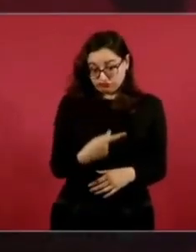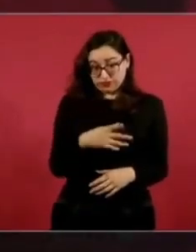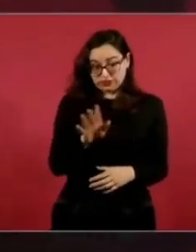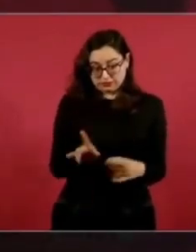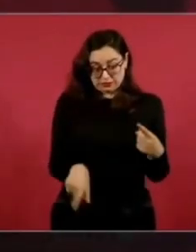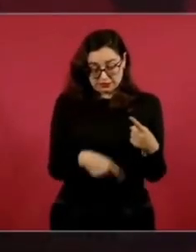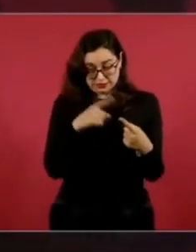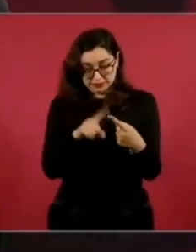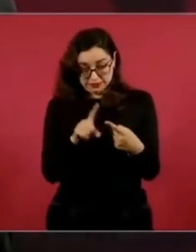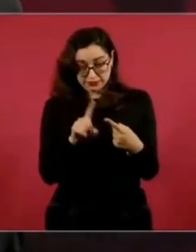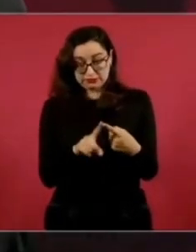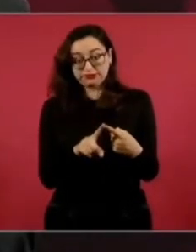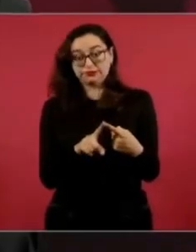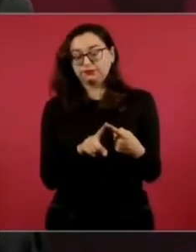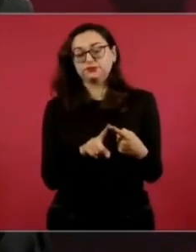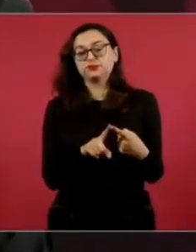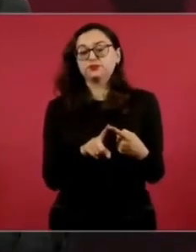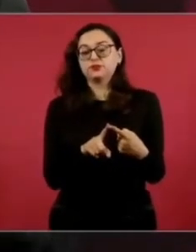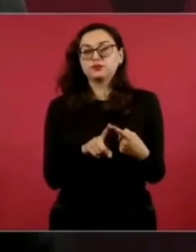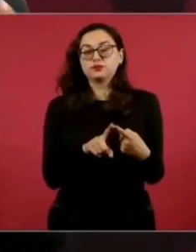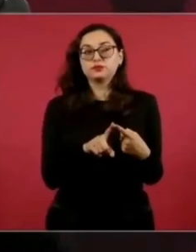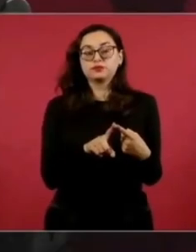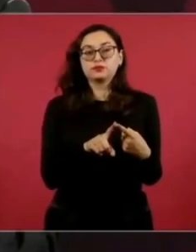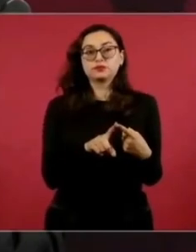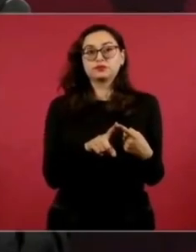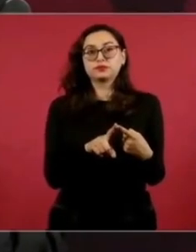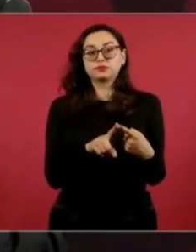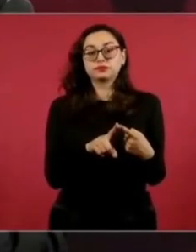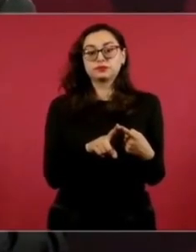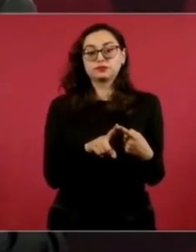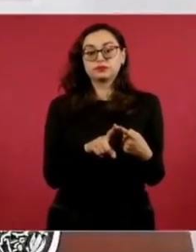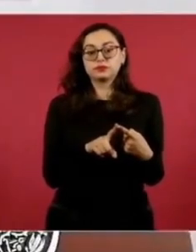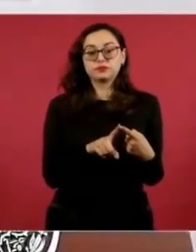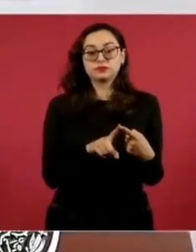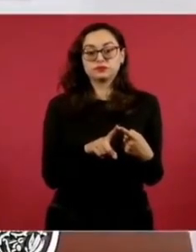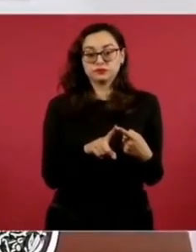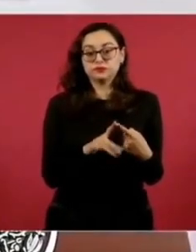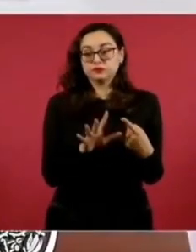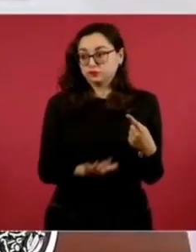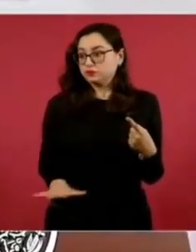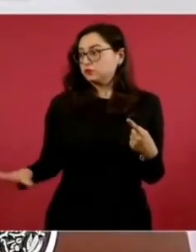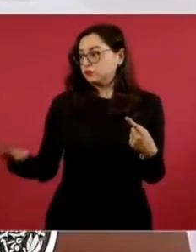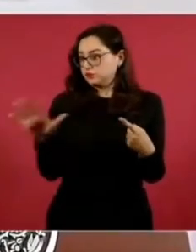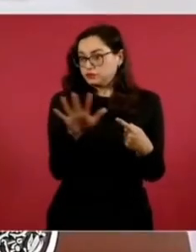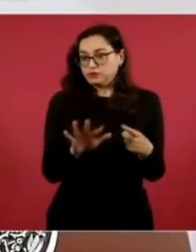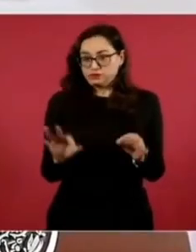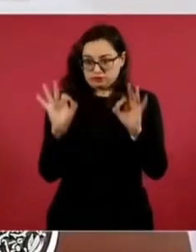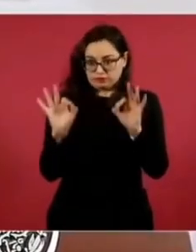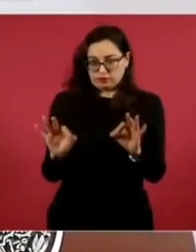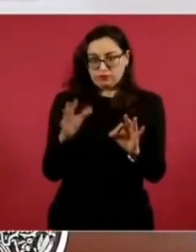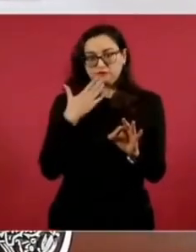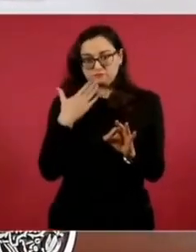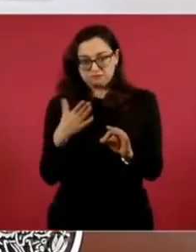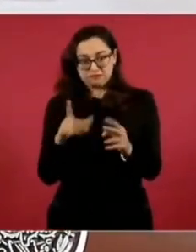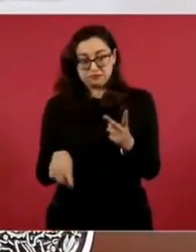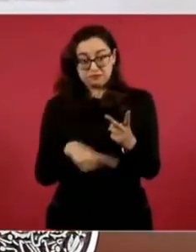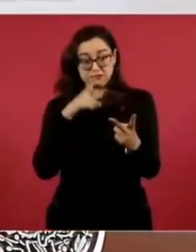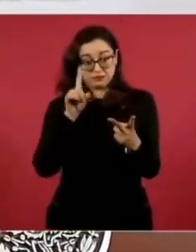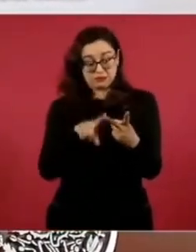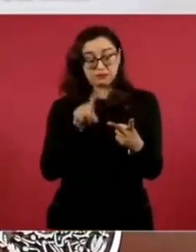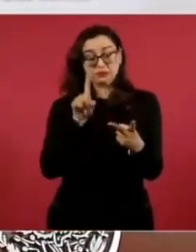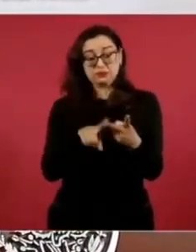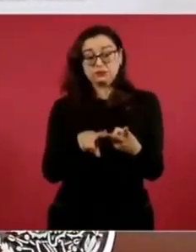este que se tenga una sociedad mejor segundo que haya mucha